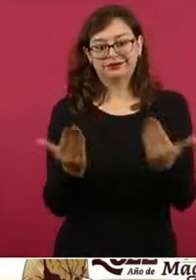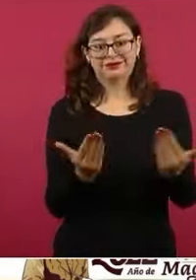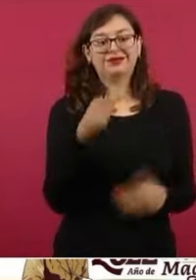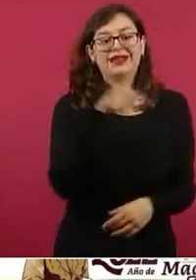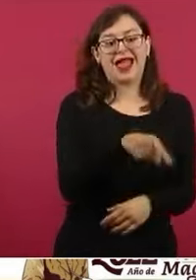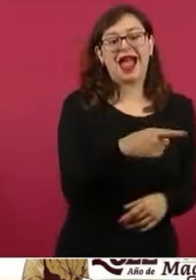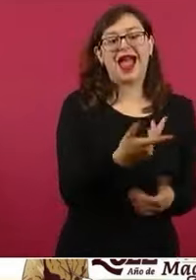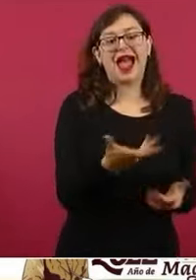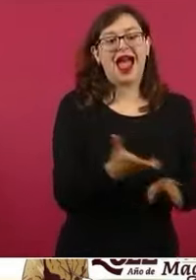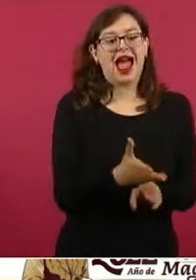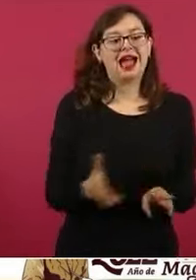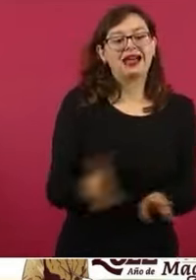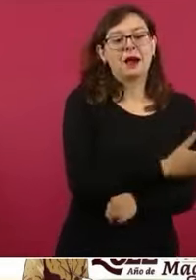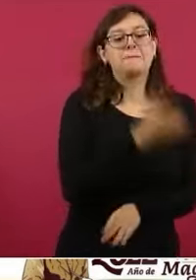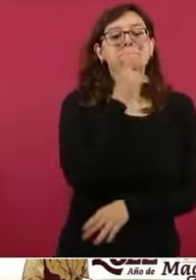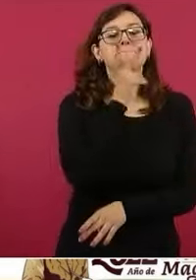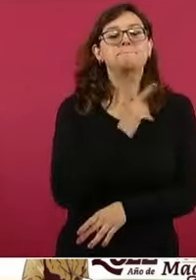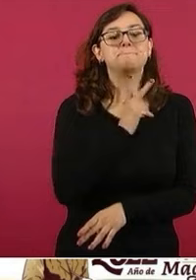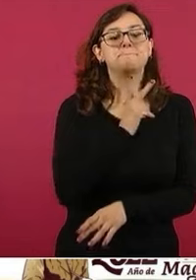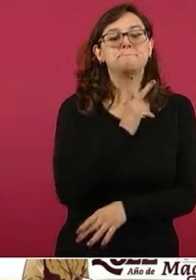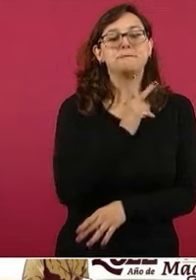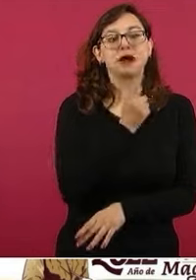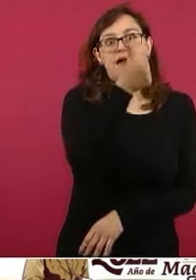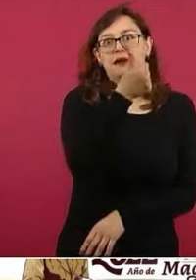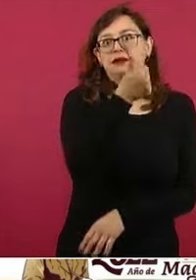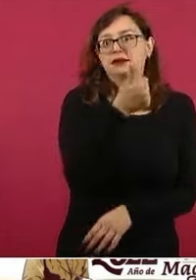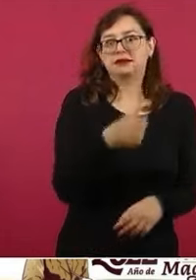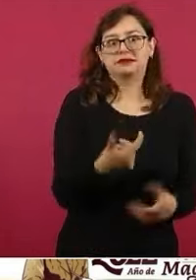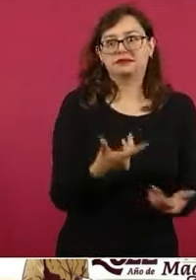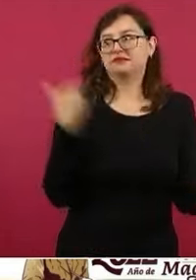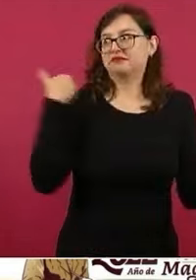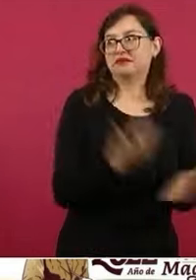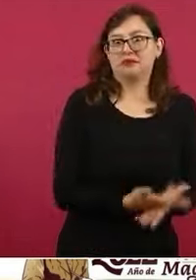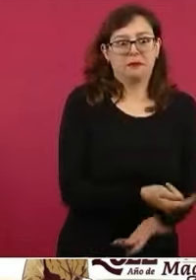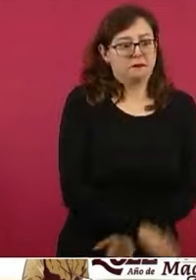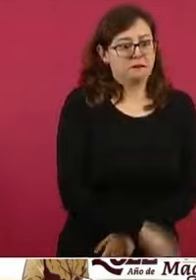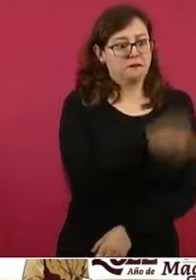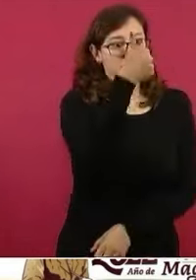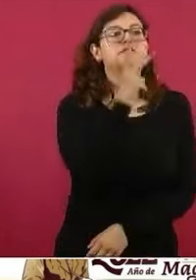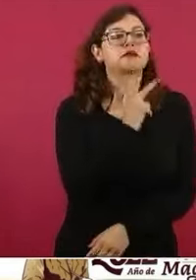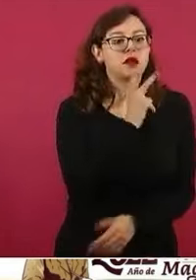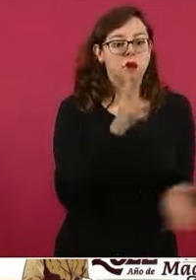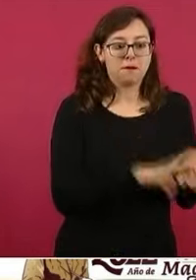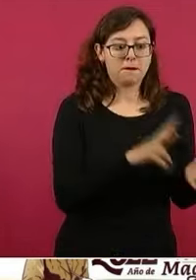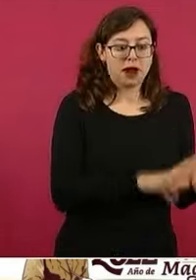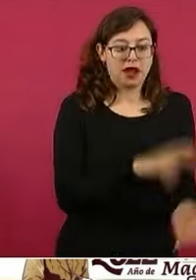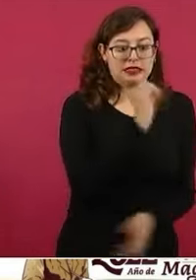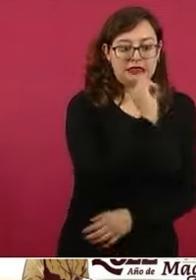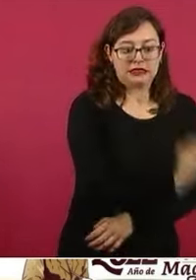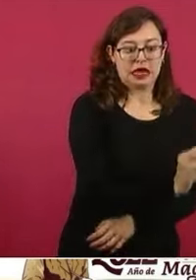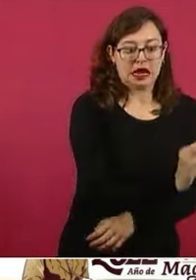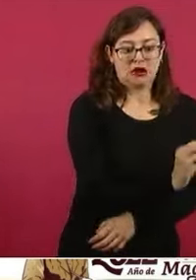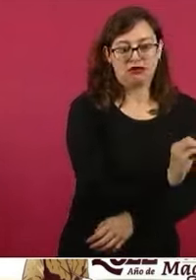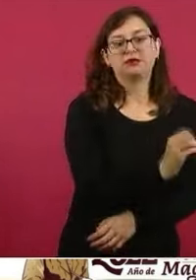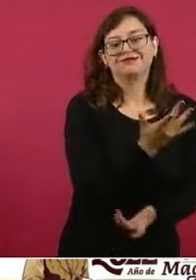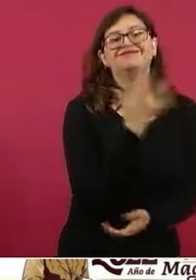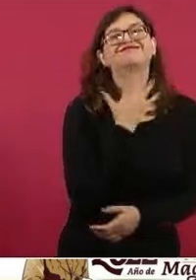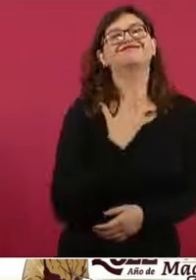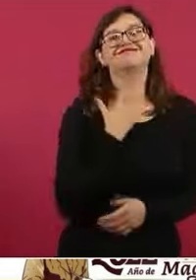ese periodo atípico que solo se ha presentado una vez en la humanidad, desde que el petróleo es parte del mercado, pues vemos nosotros que con lo